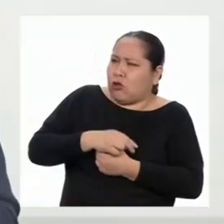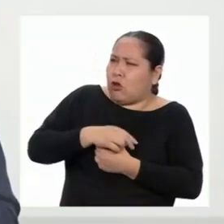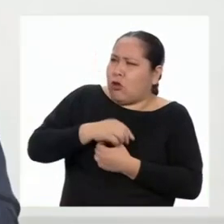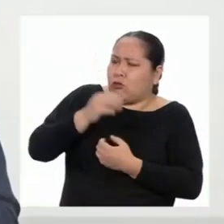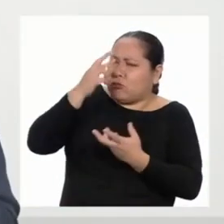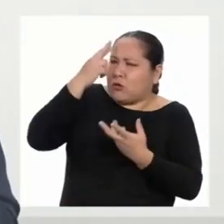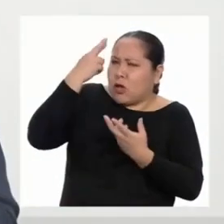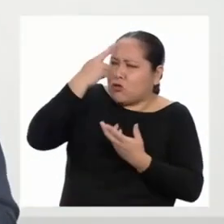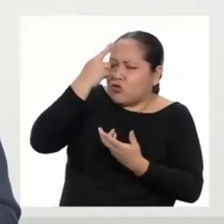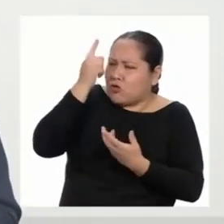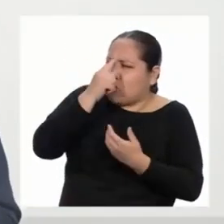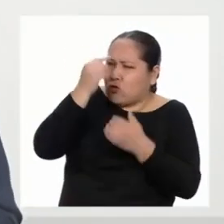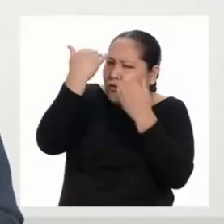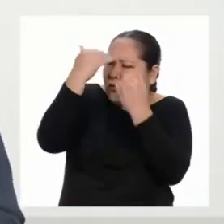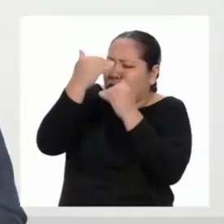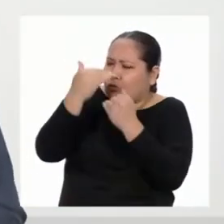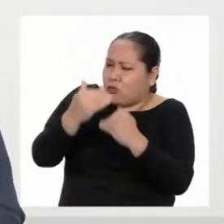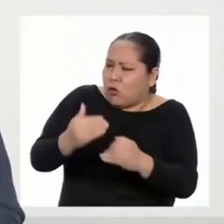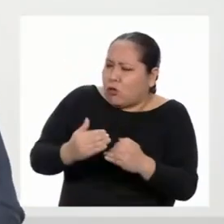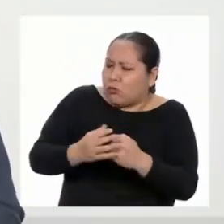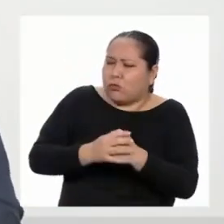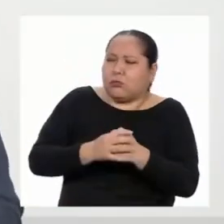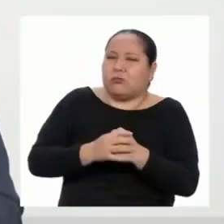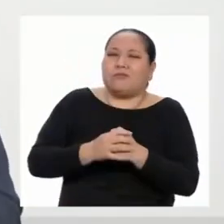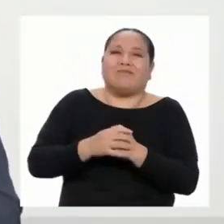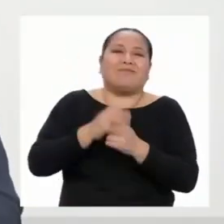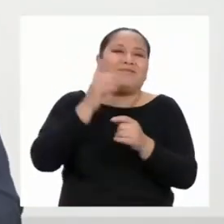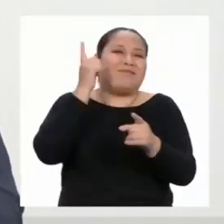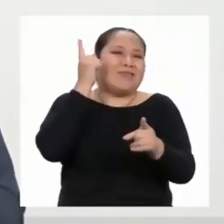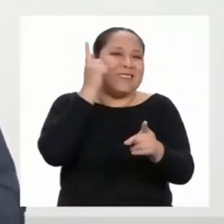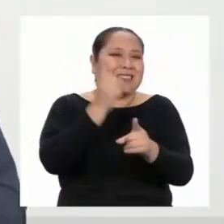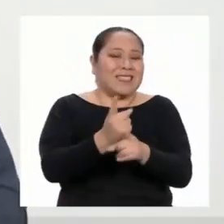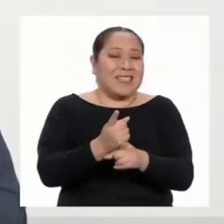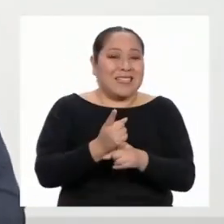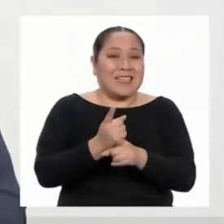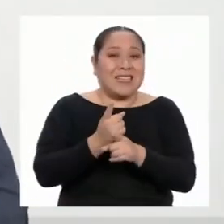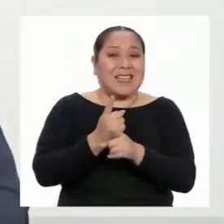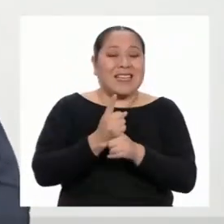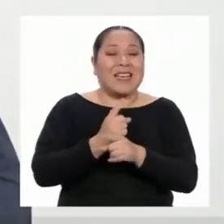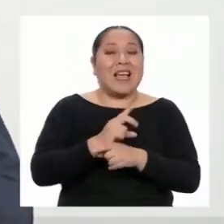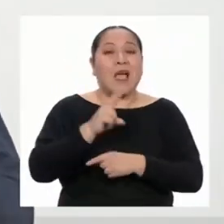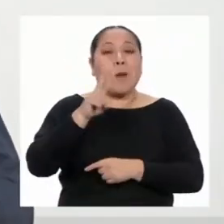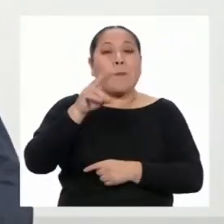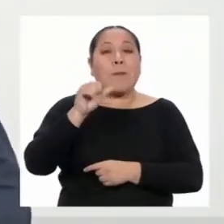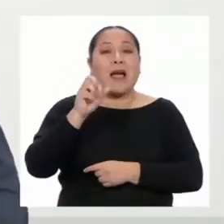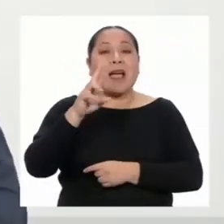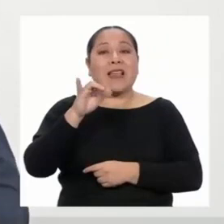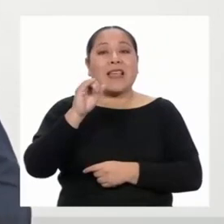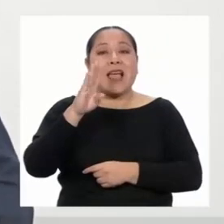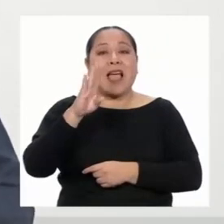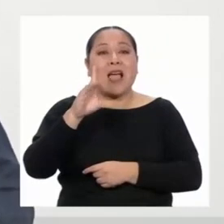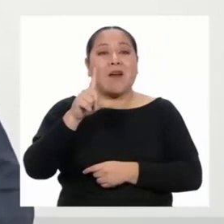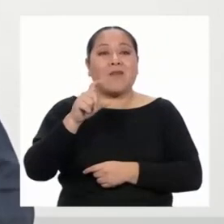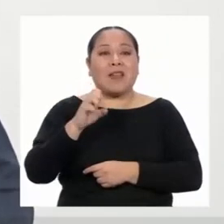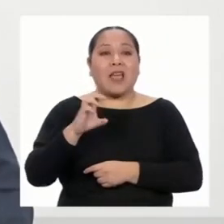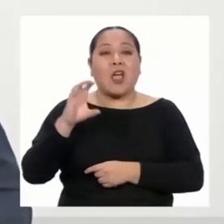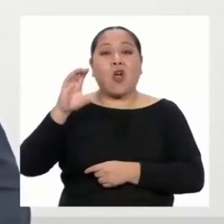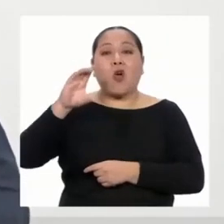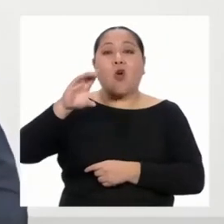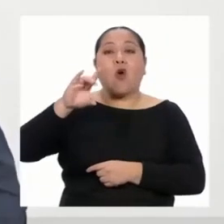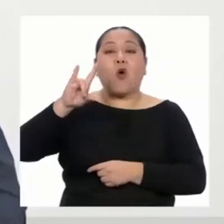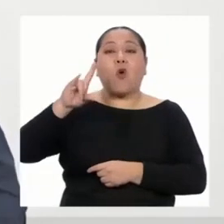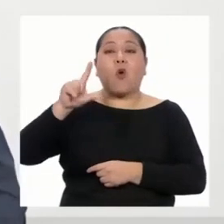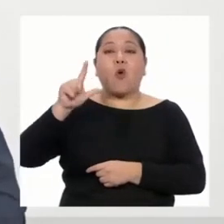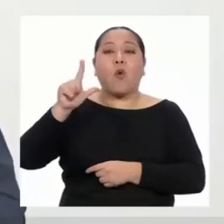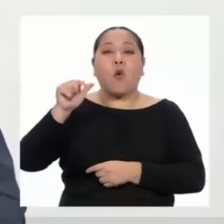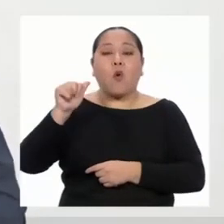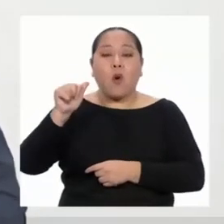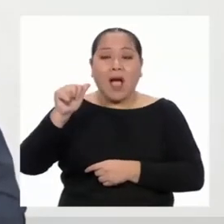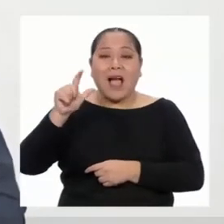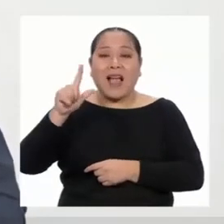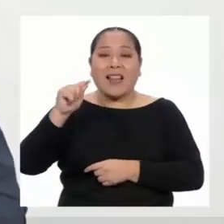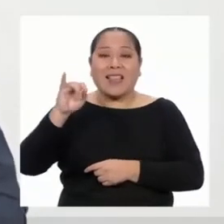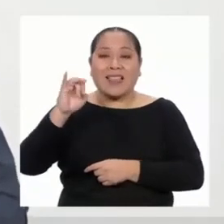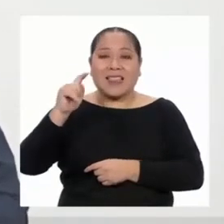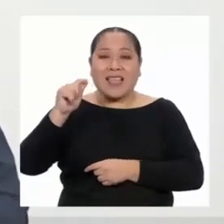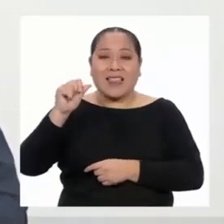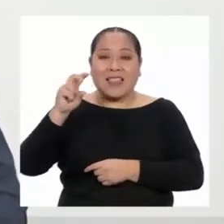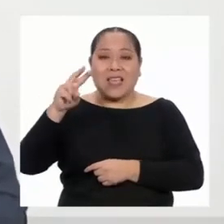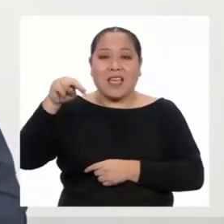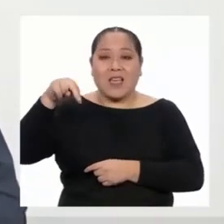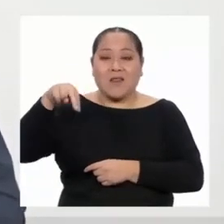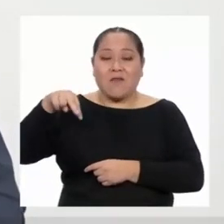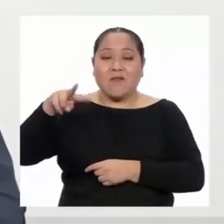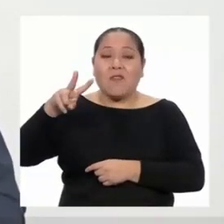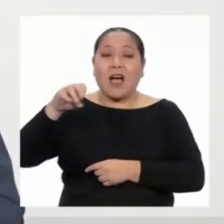jerarquía. Exacto. La variable que utilizaremos es cualitativa nominal, porque tomaremos valores